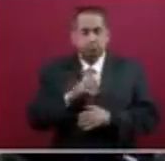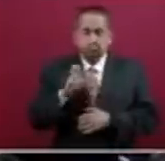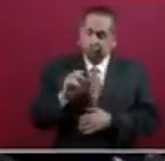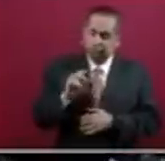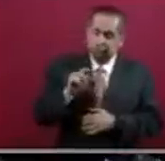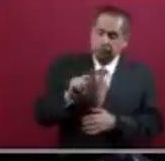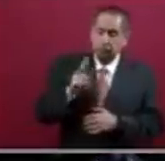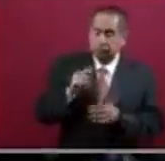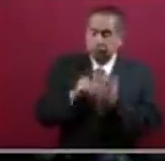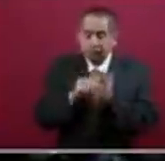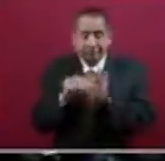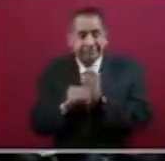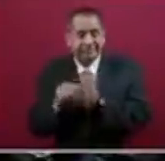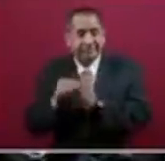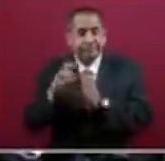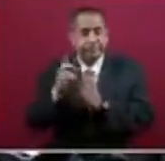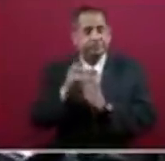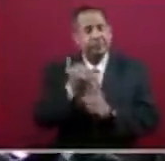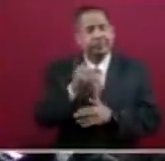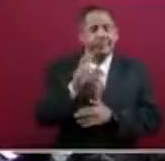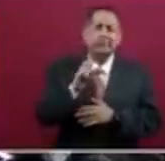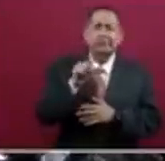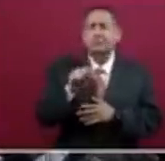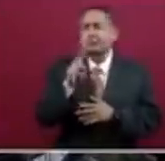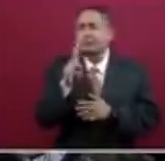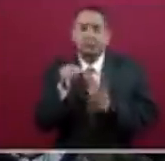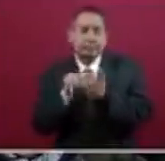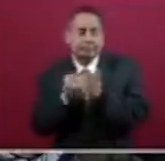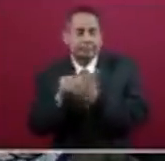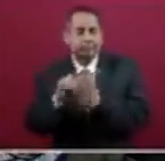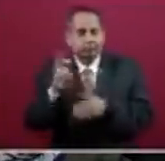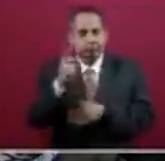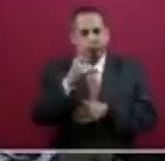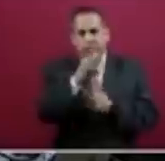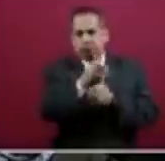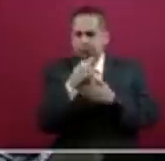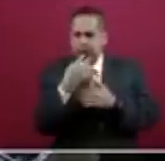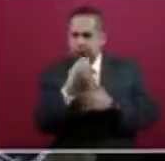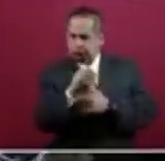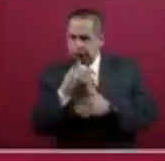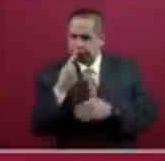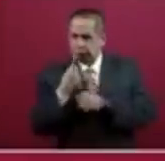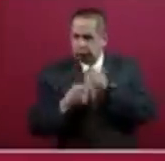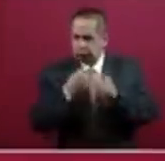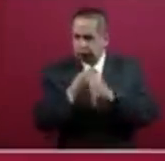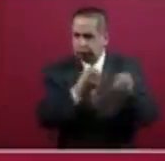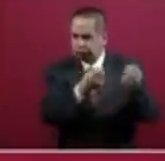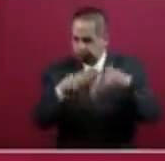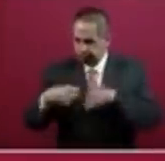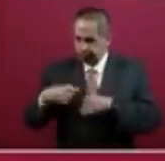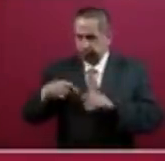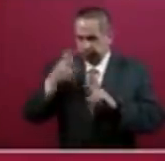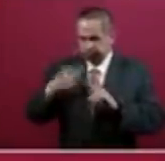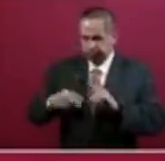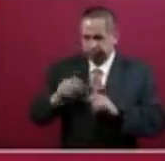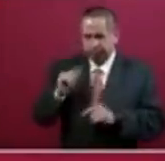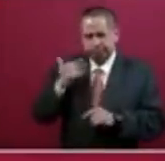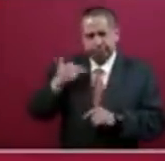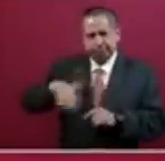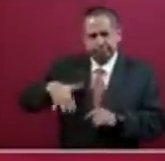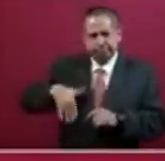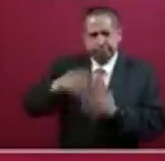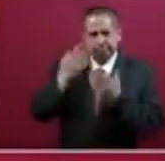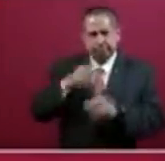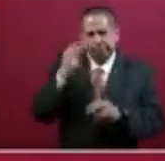mil millones de dólares y 30.4 mil millones de dólares que envían anualmente, según el último reporte del Banco